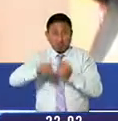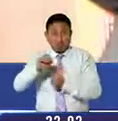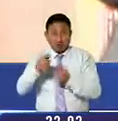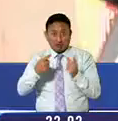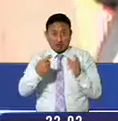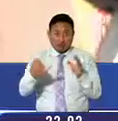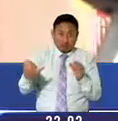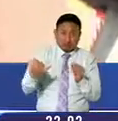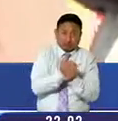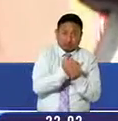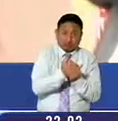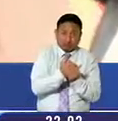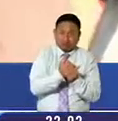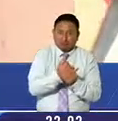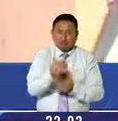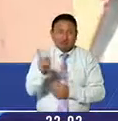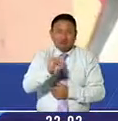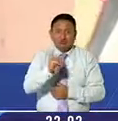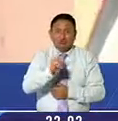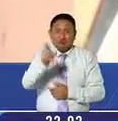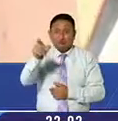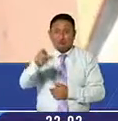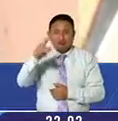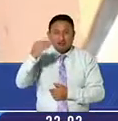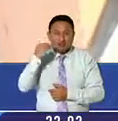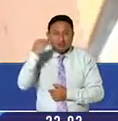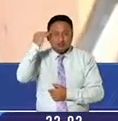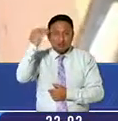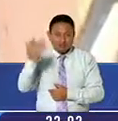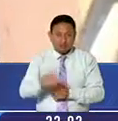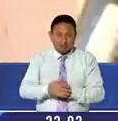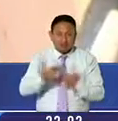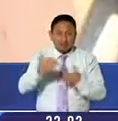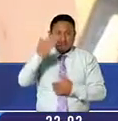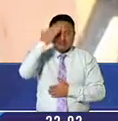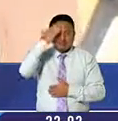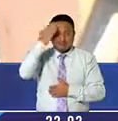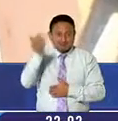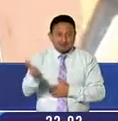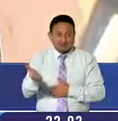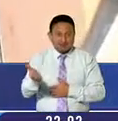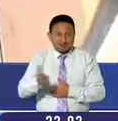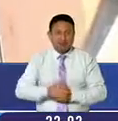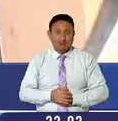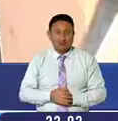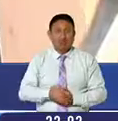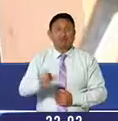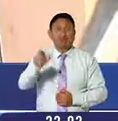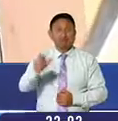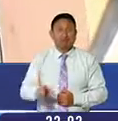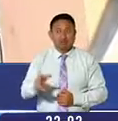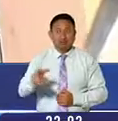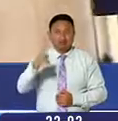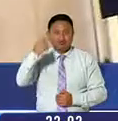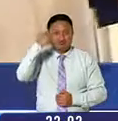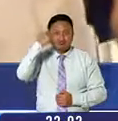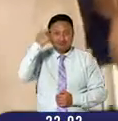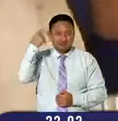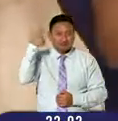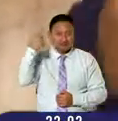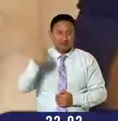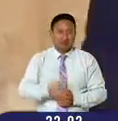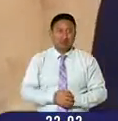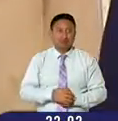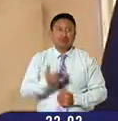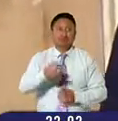Eso es imposible. Eso tuvo que haber sido de personas adultas, con conocimiento de lo que hacían. Son personas enfermas. Su